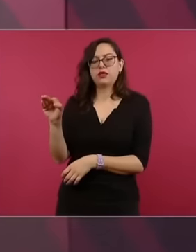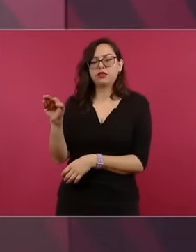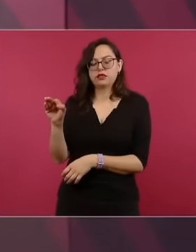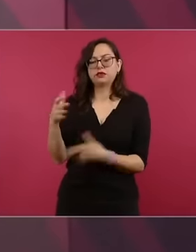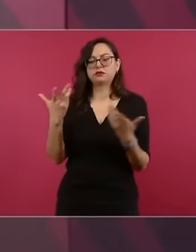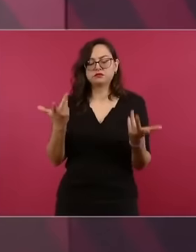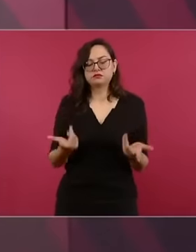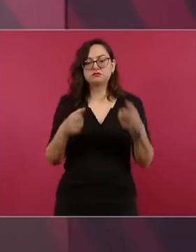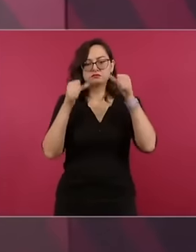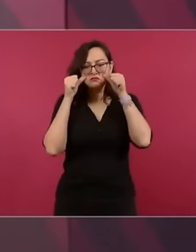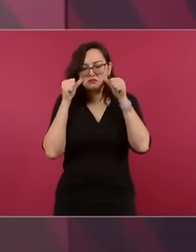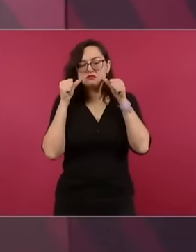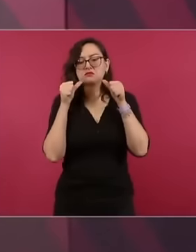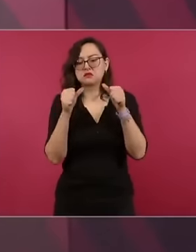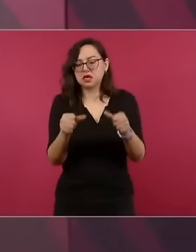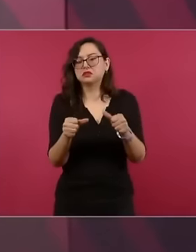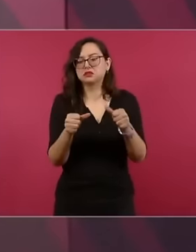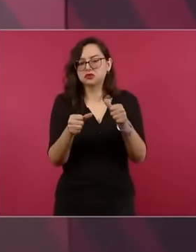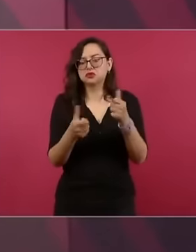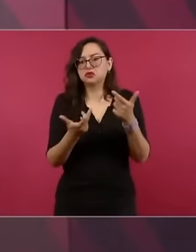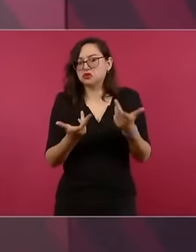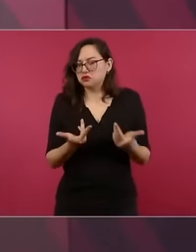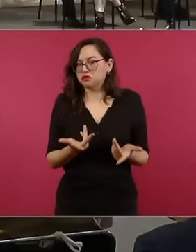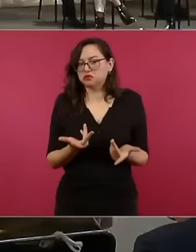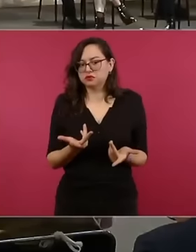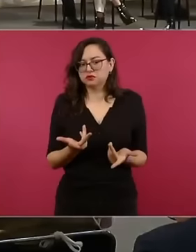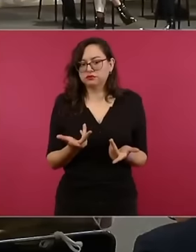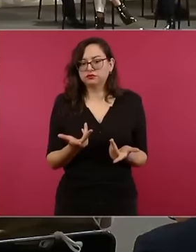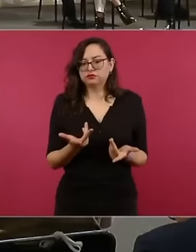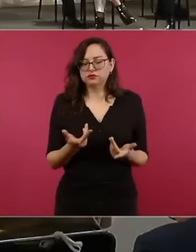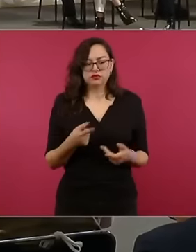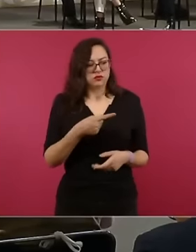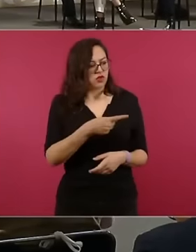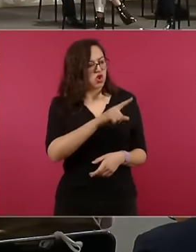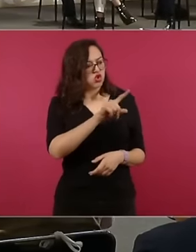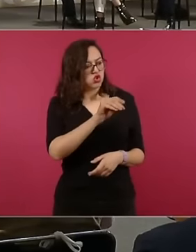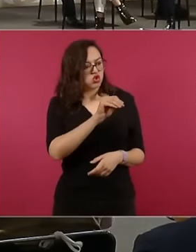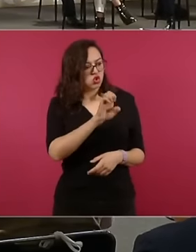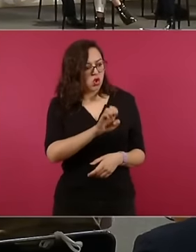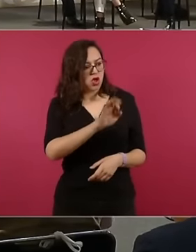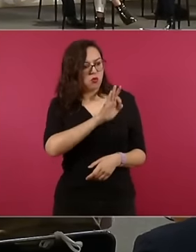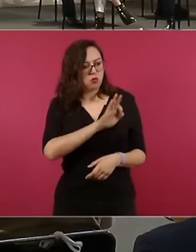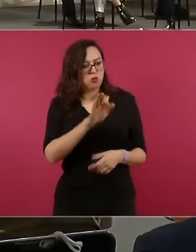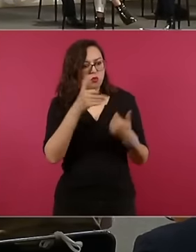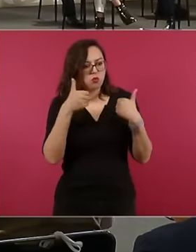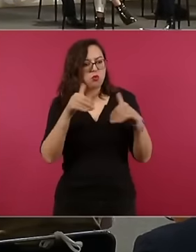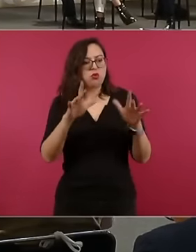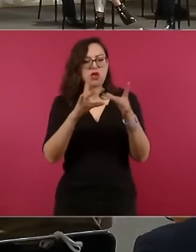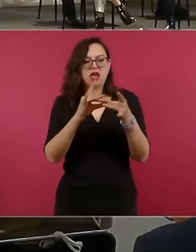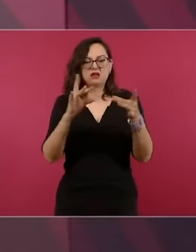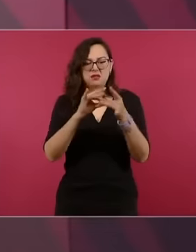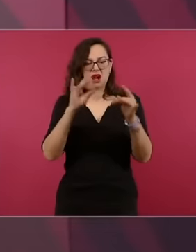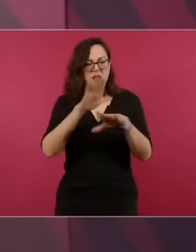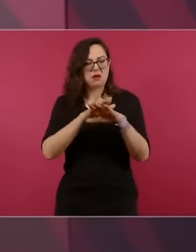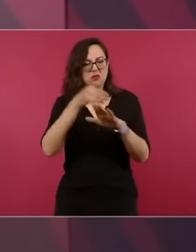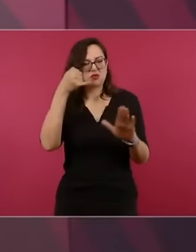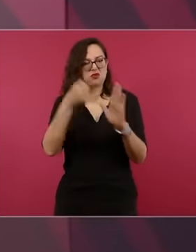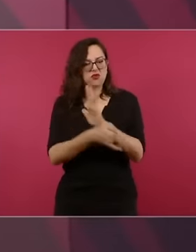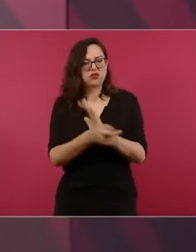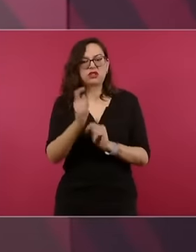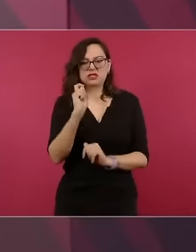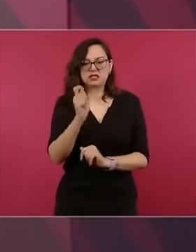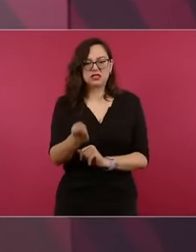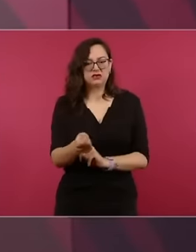ser atendidos en lo relacionado con la salud y la